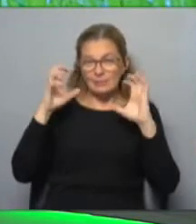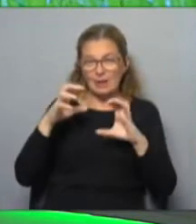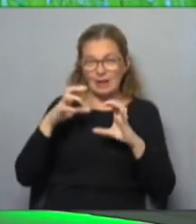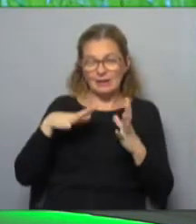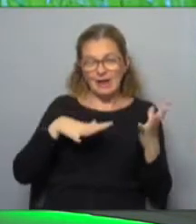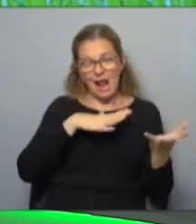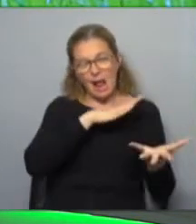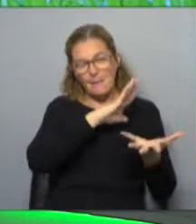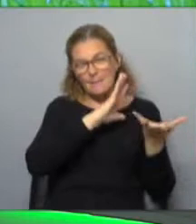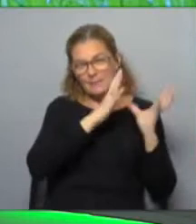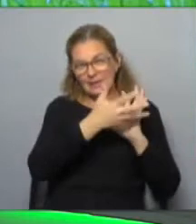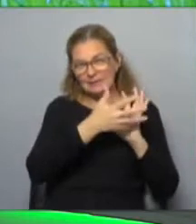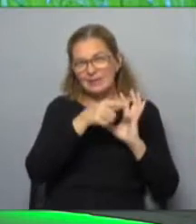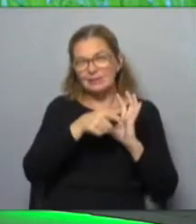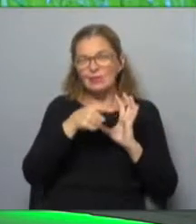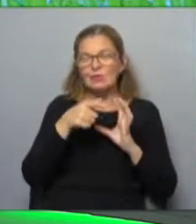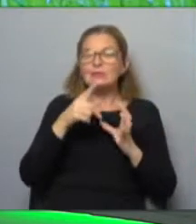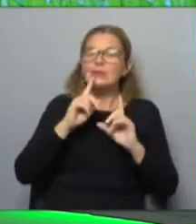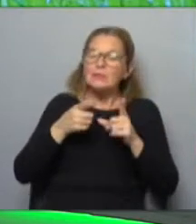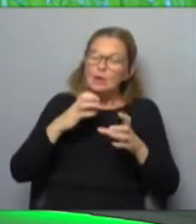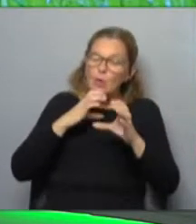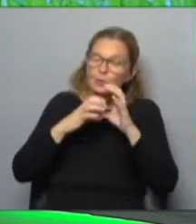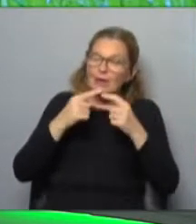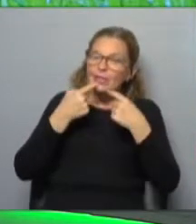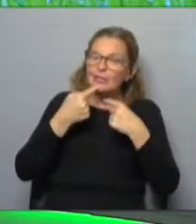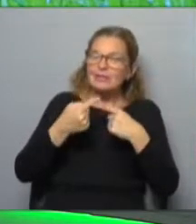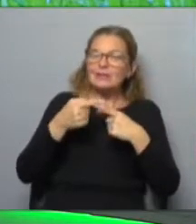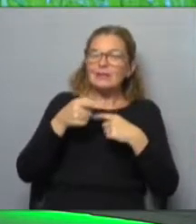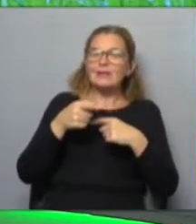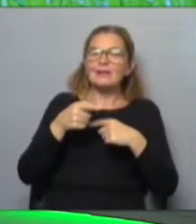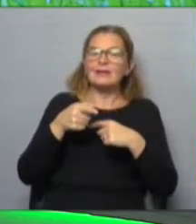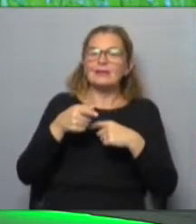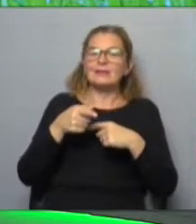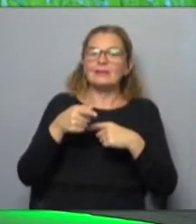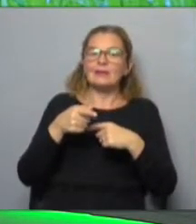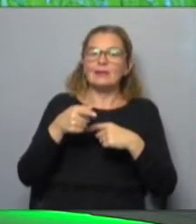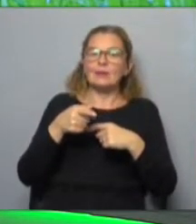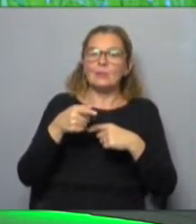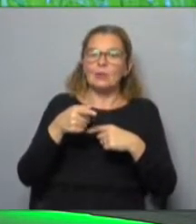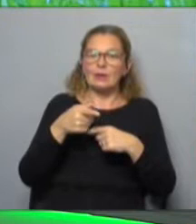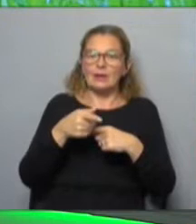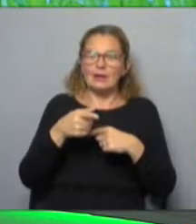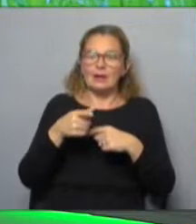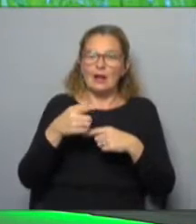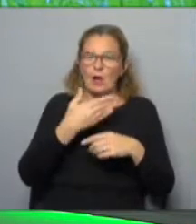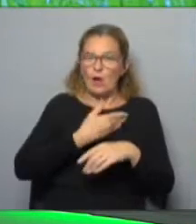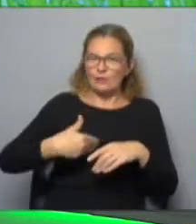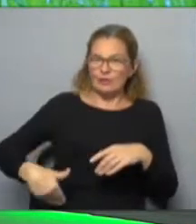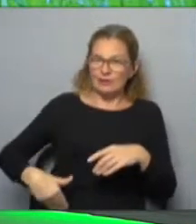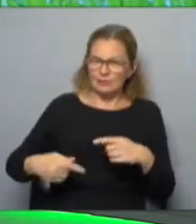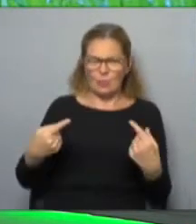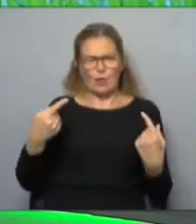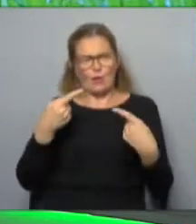ambiental. También en este comunicado que emitieron, señalan que esta acción que tomó el gobierno se